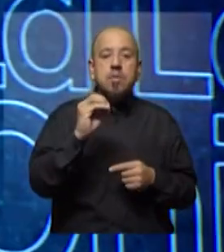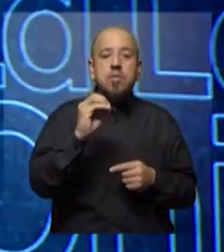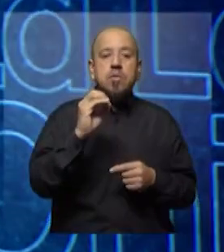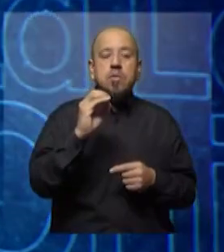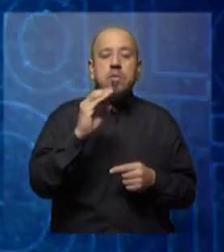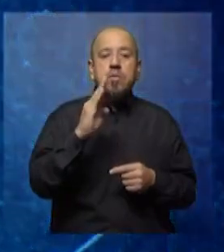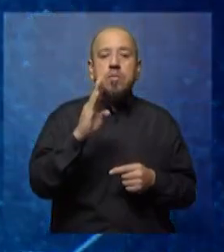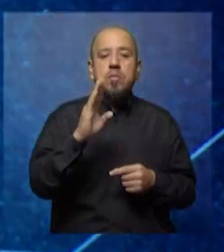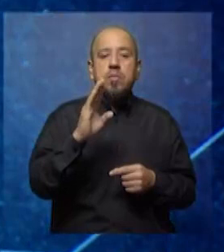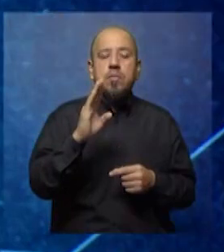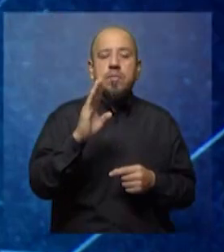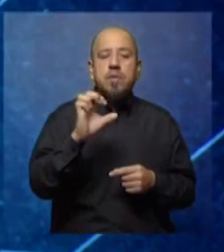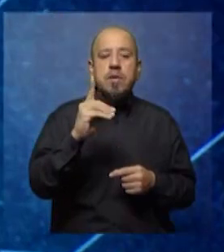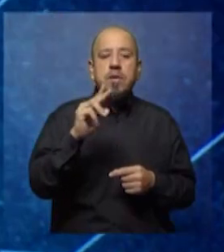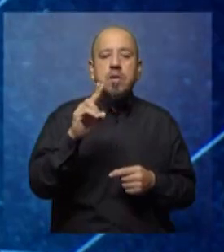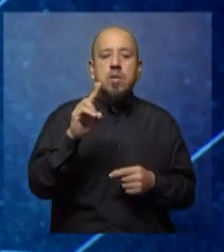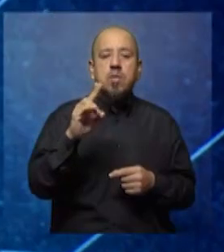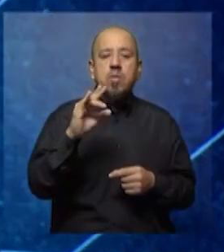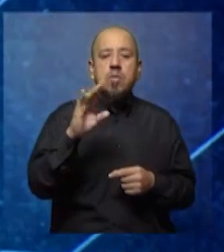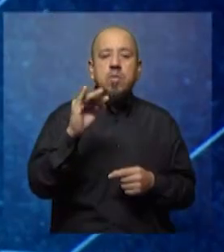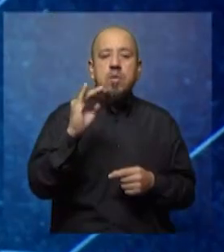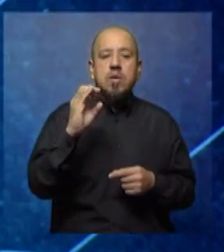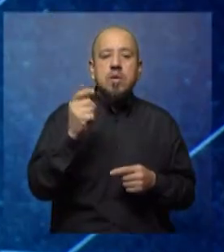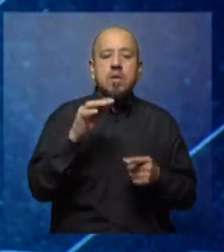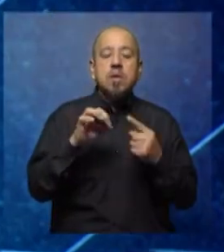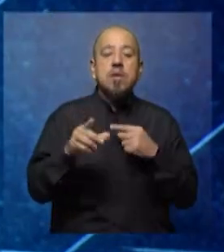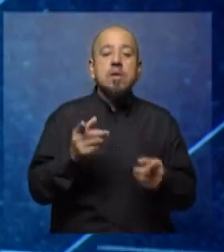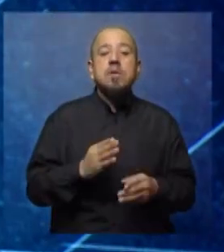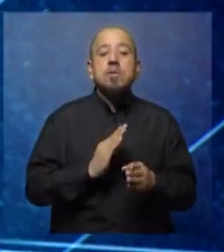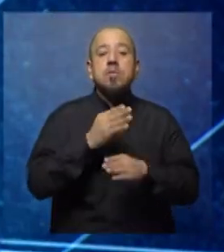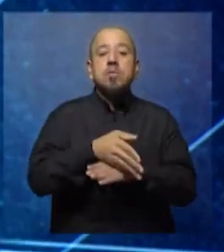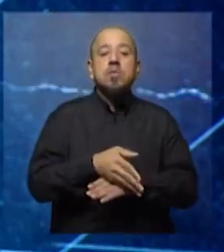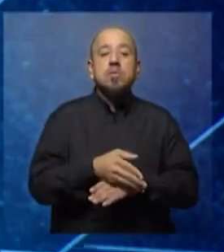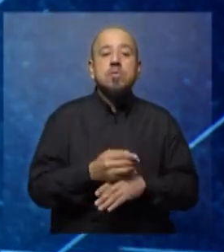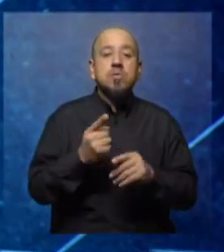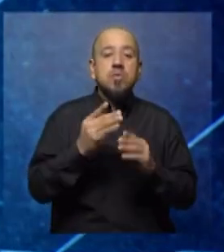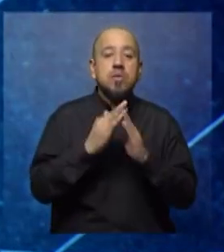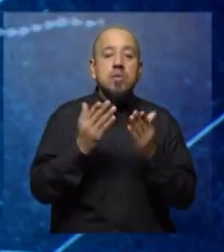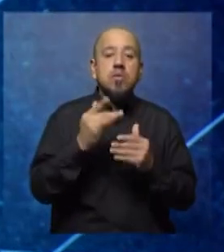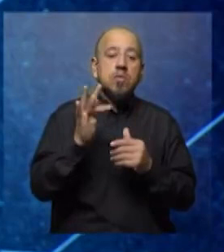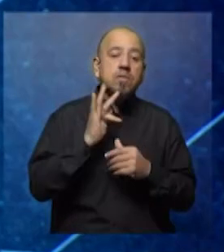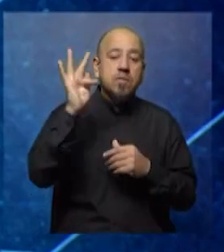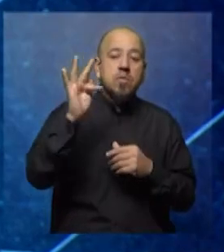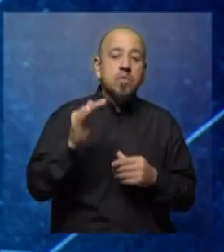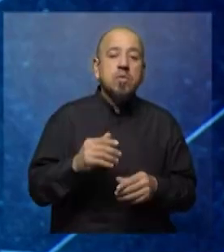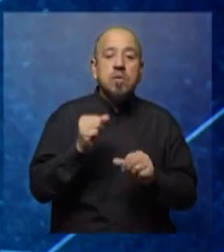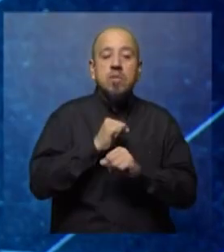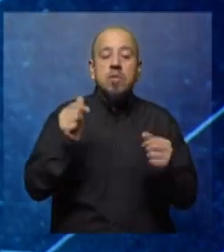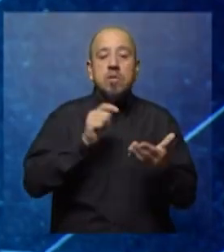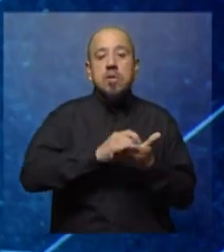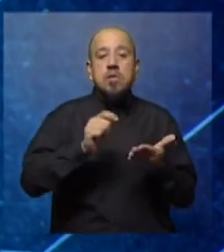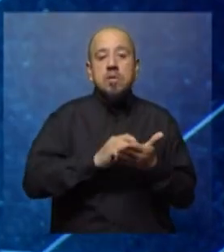introductorias Es decir no es en el texto que leí a Maite decía de un libro futuro que podré escribir